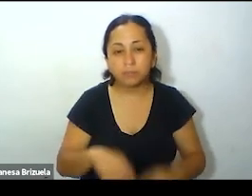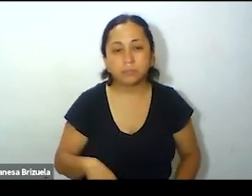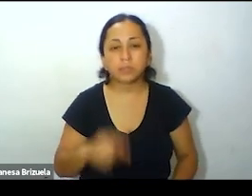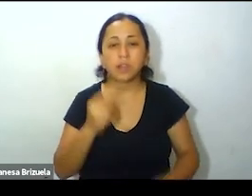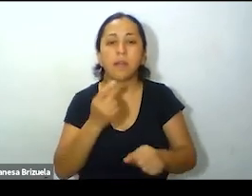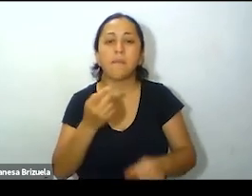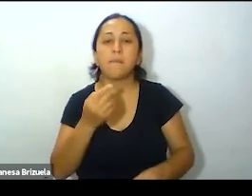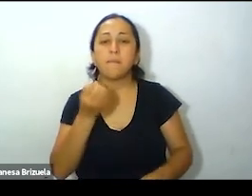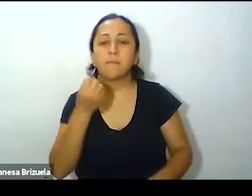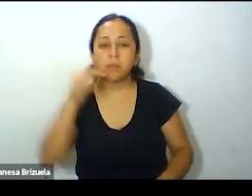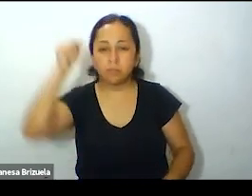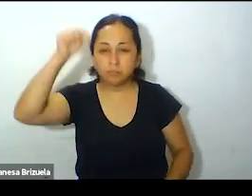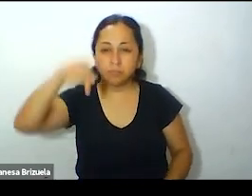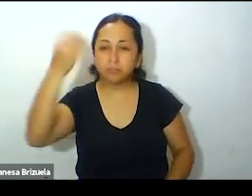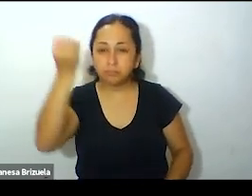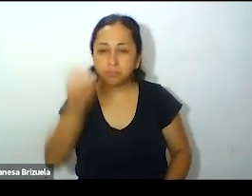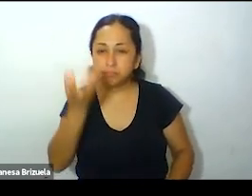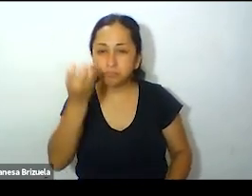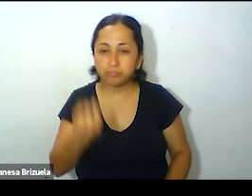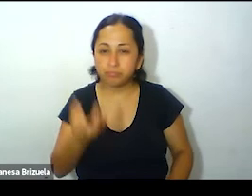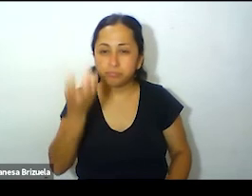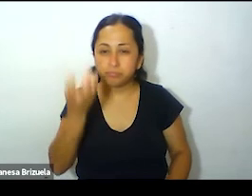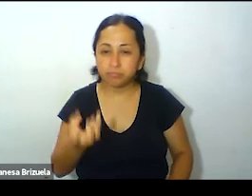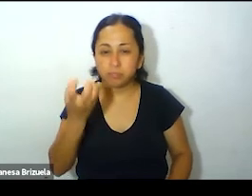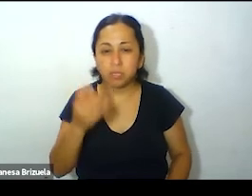Voy a poner descargar.